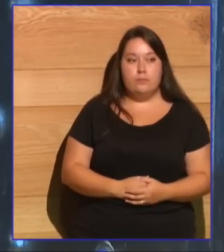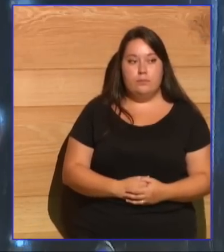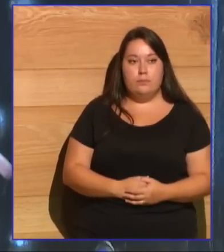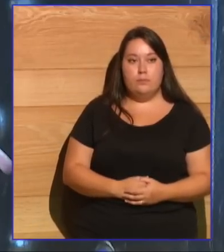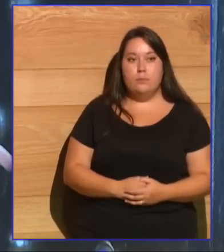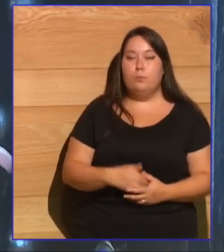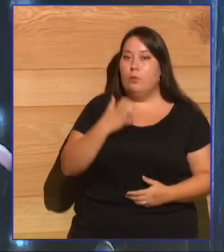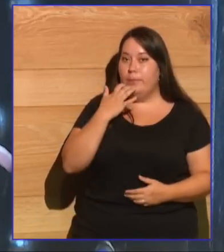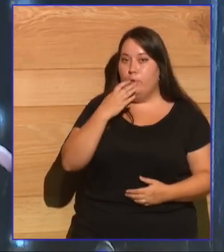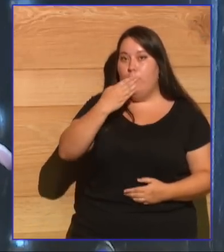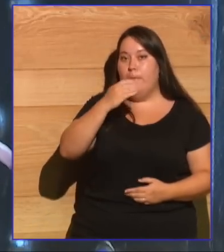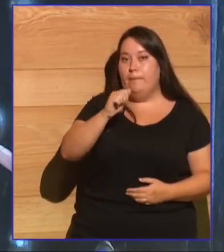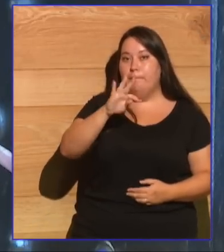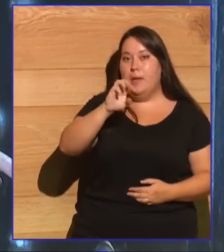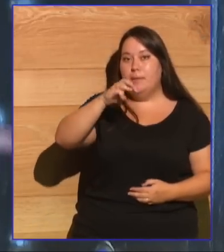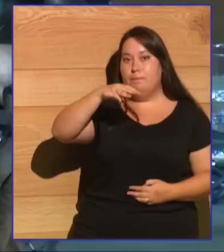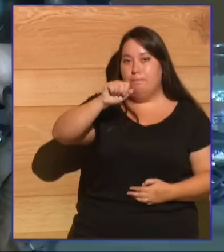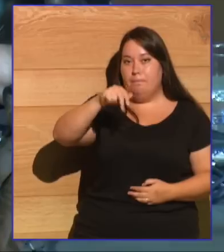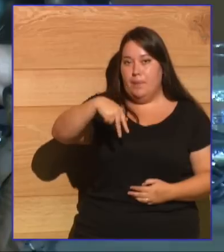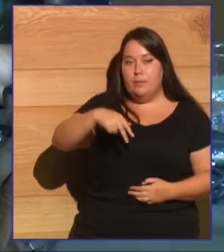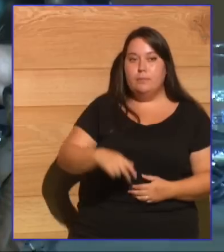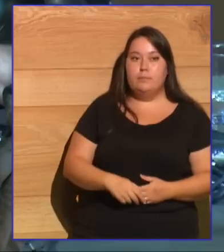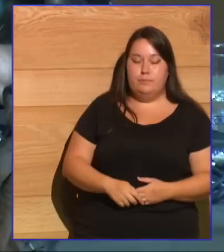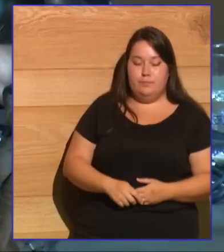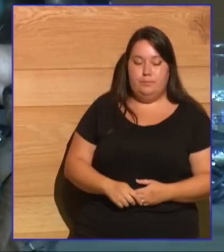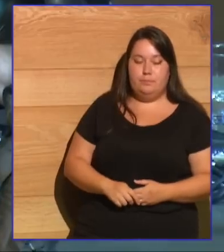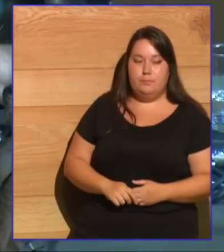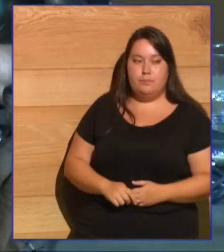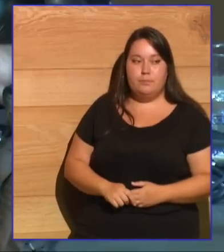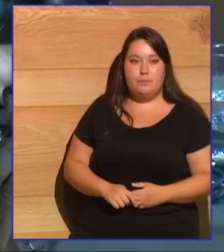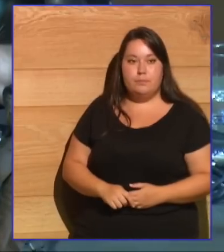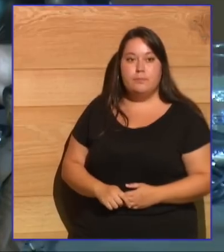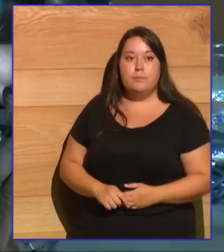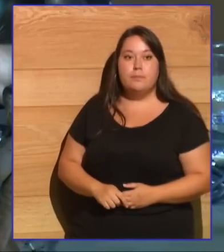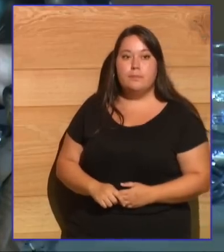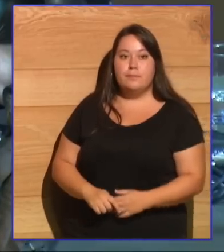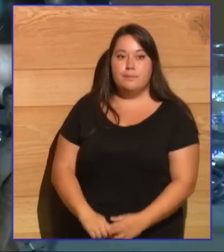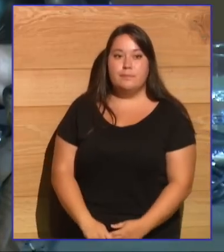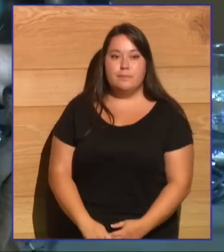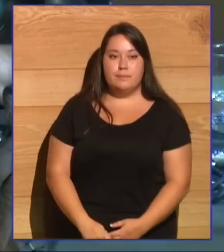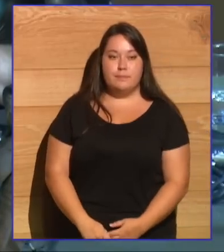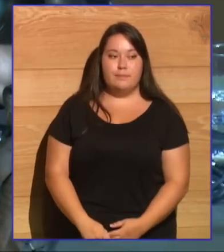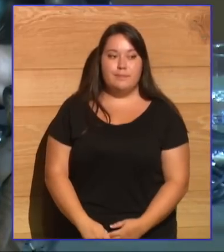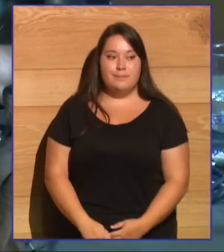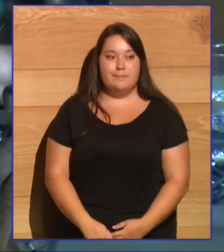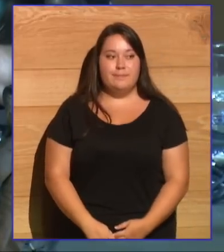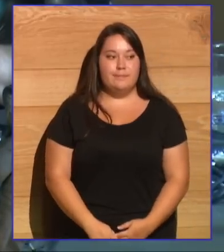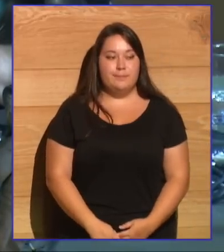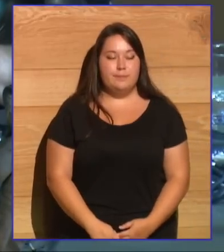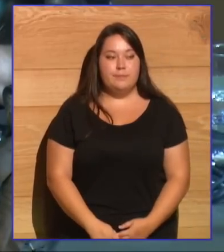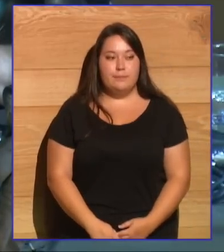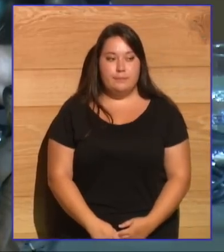batman bueno si vale si tú imagínate un antiguo romero batman nadie me hace sombra el